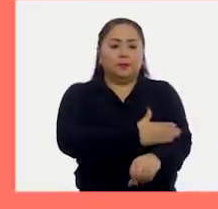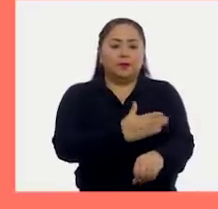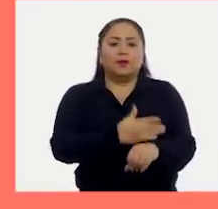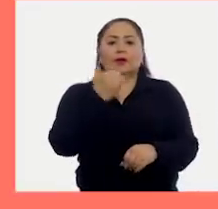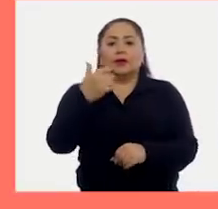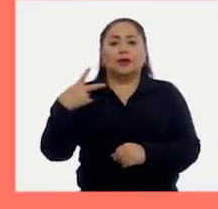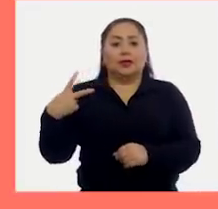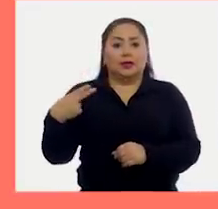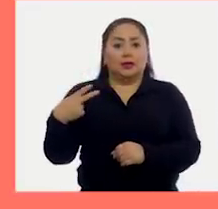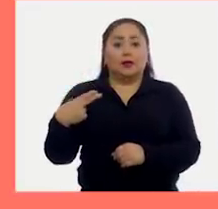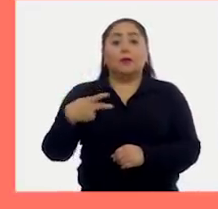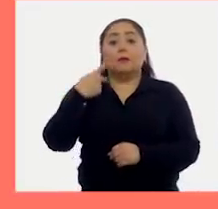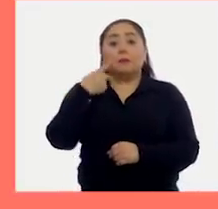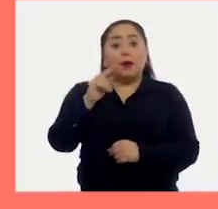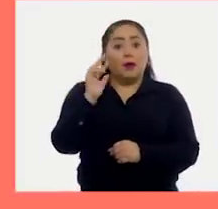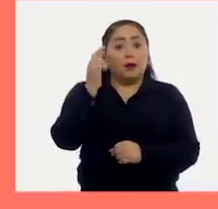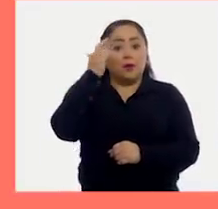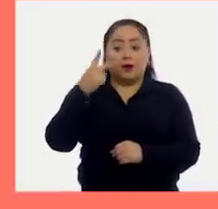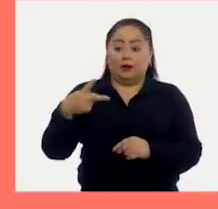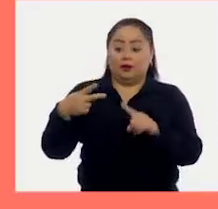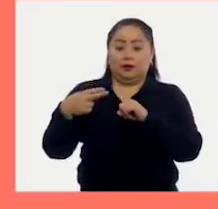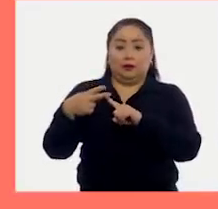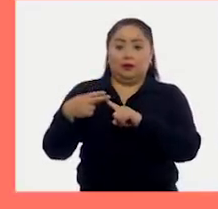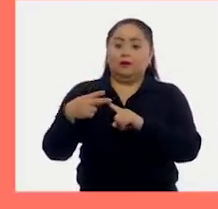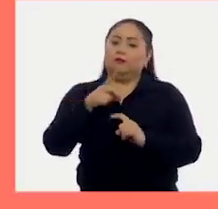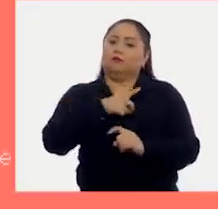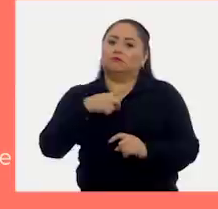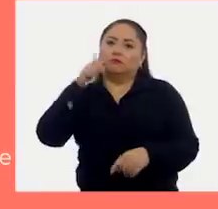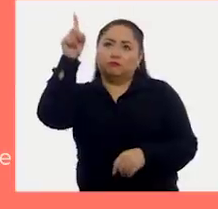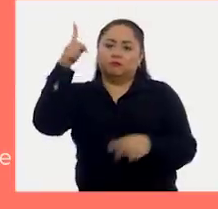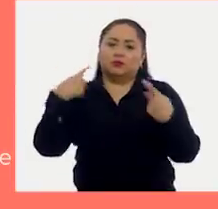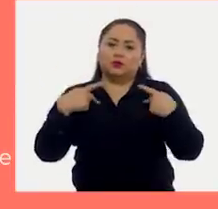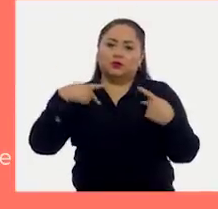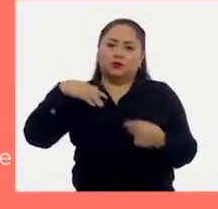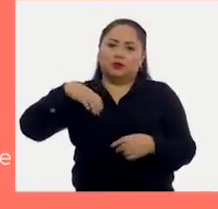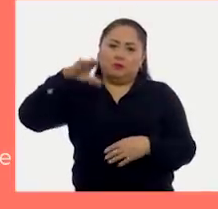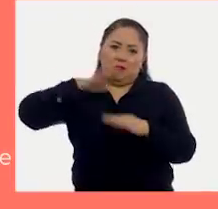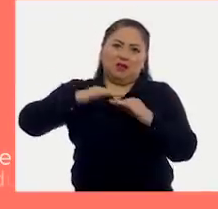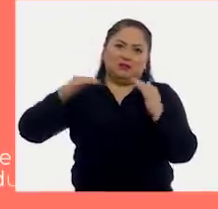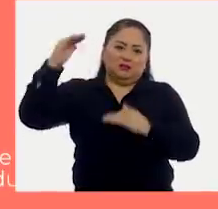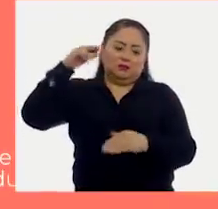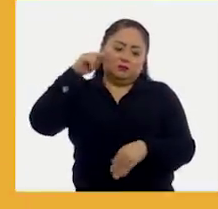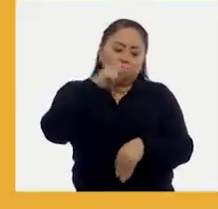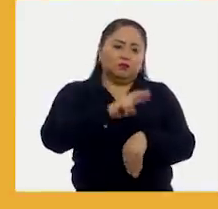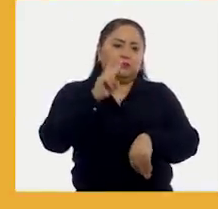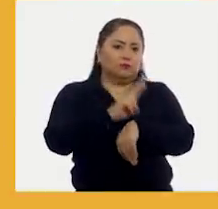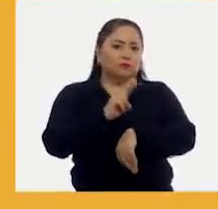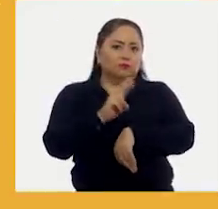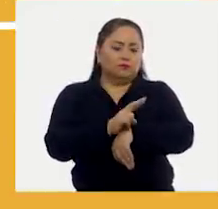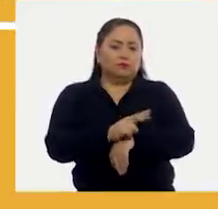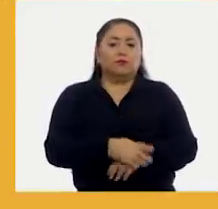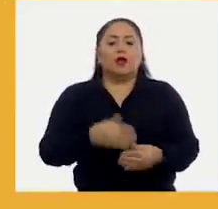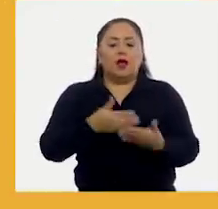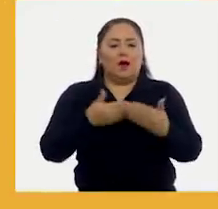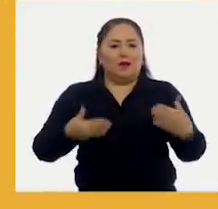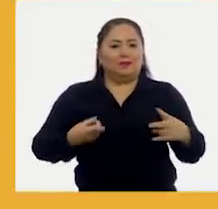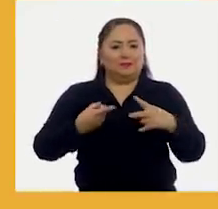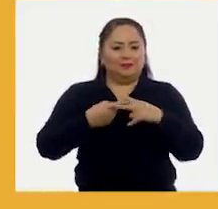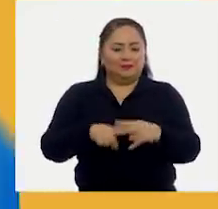y tijeras. Recuerda que la manipulación de estas debe estar supervisada por un adulto.